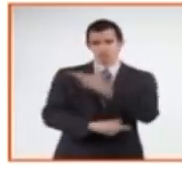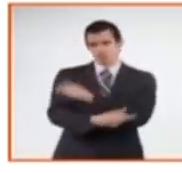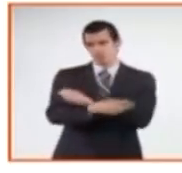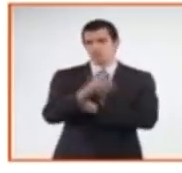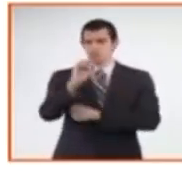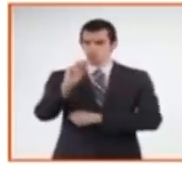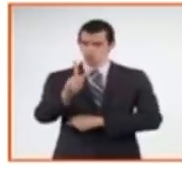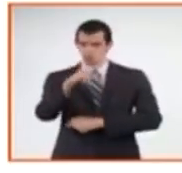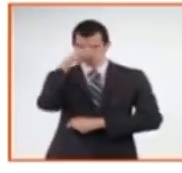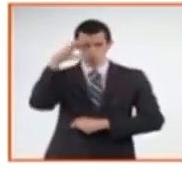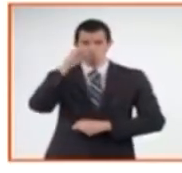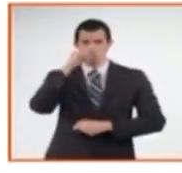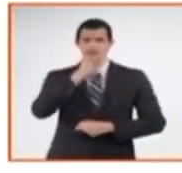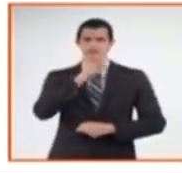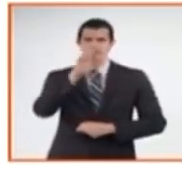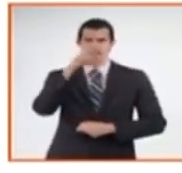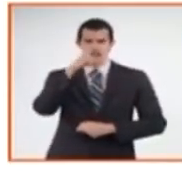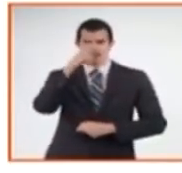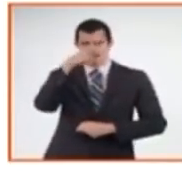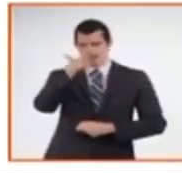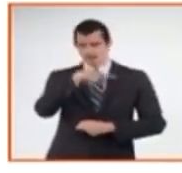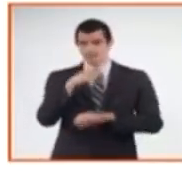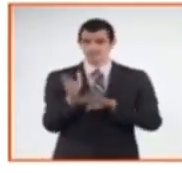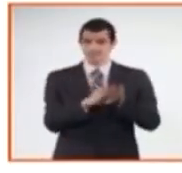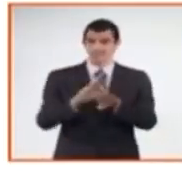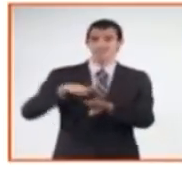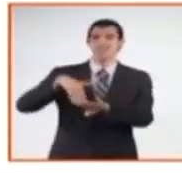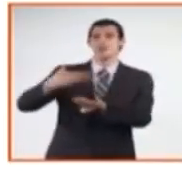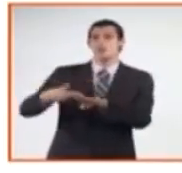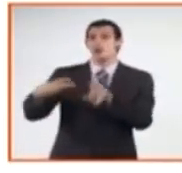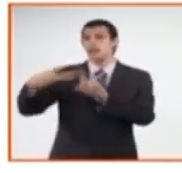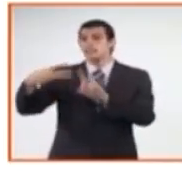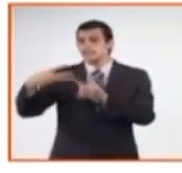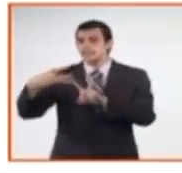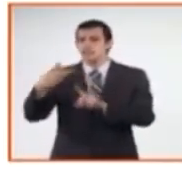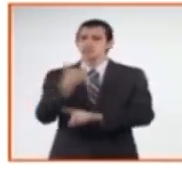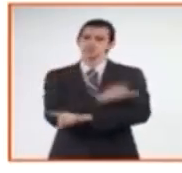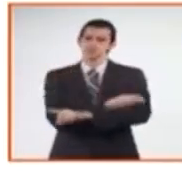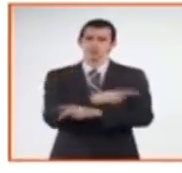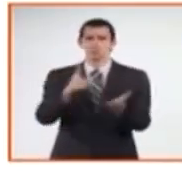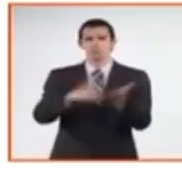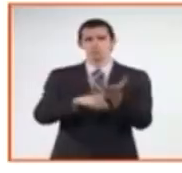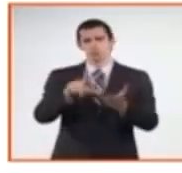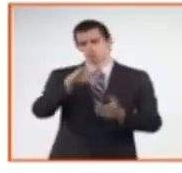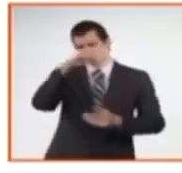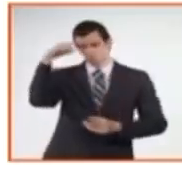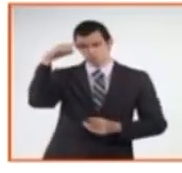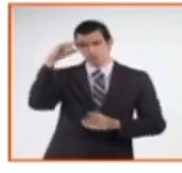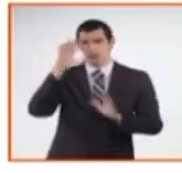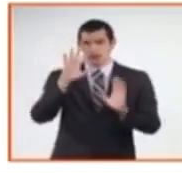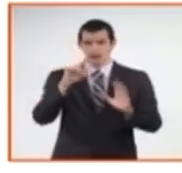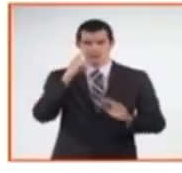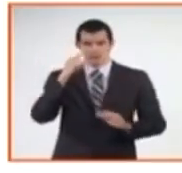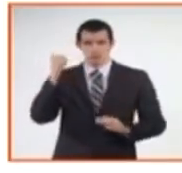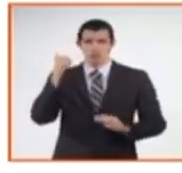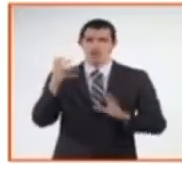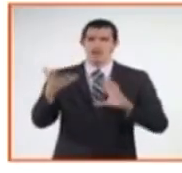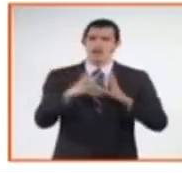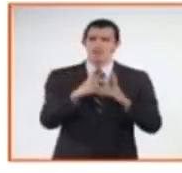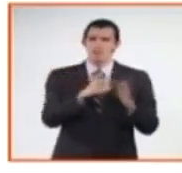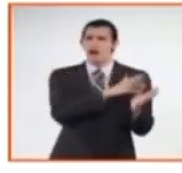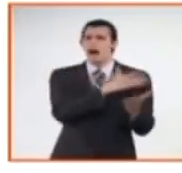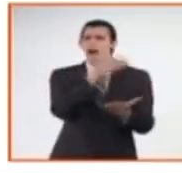por favor si se observa la primera columna la primera columna estamos